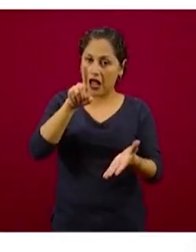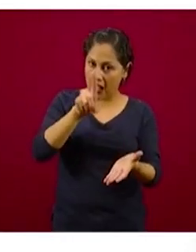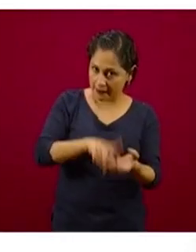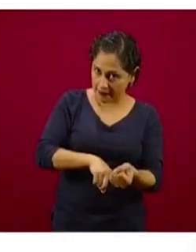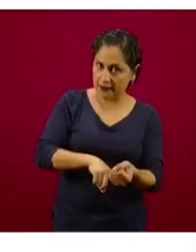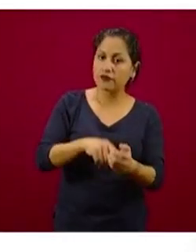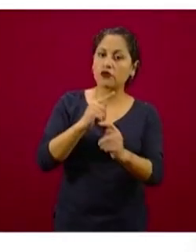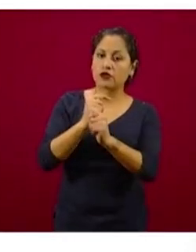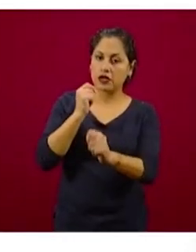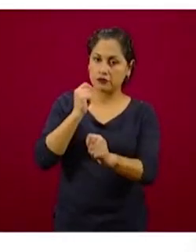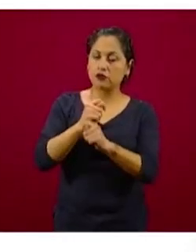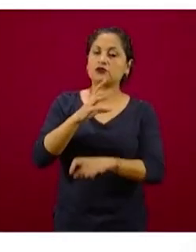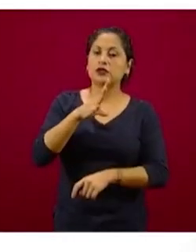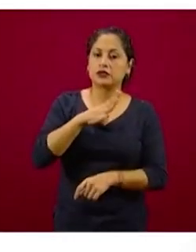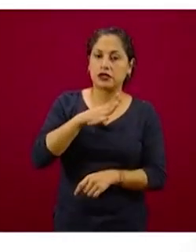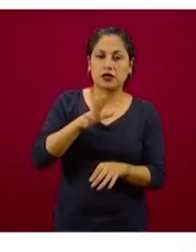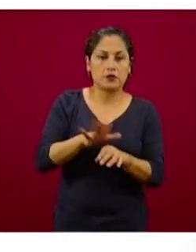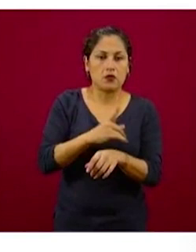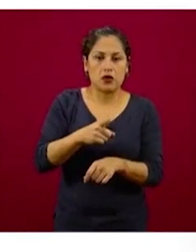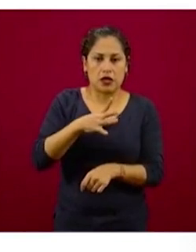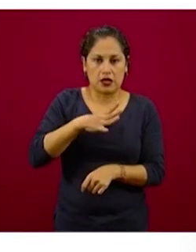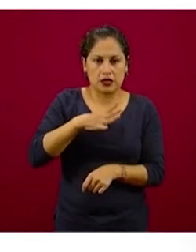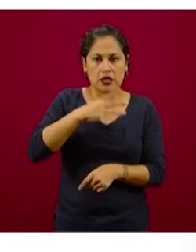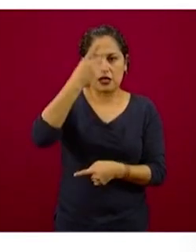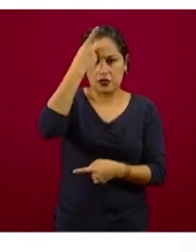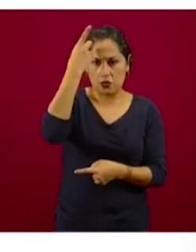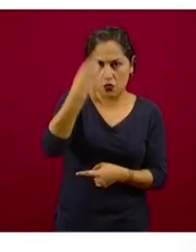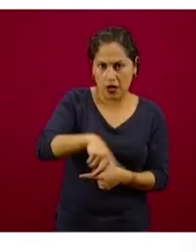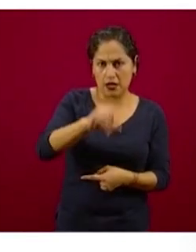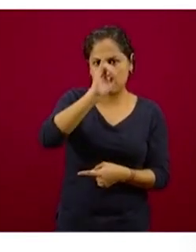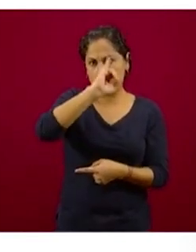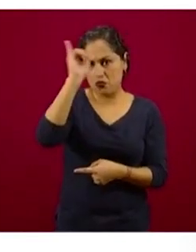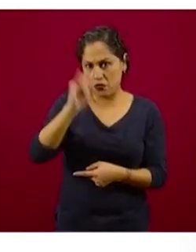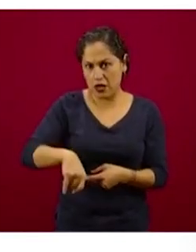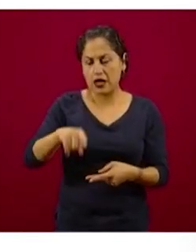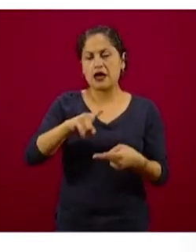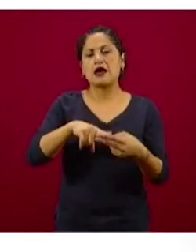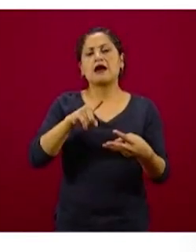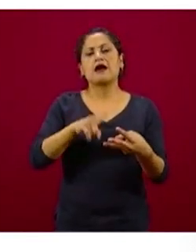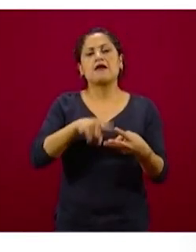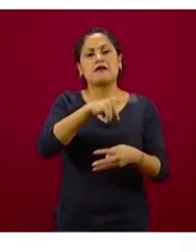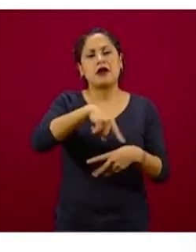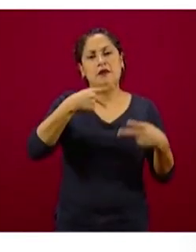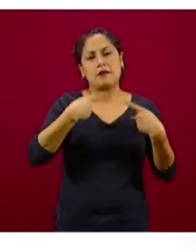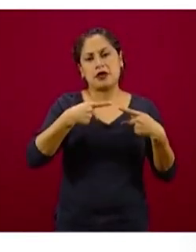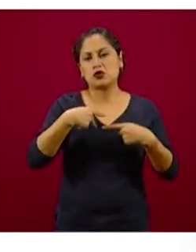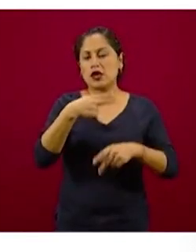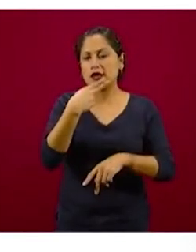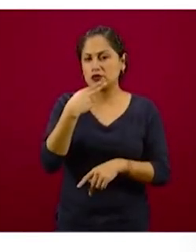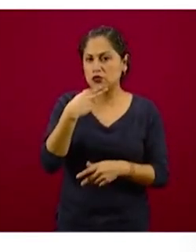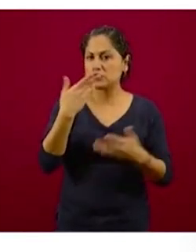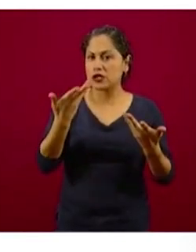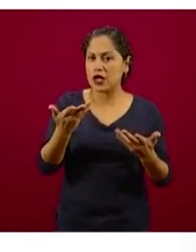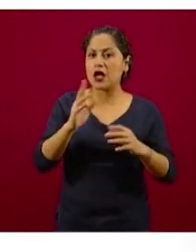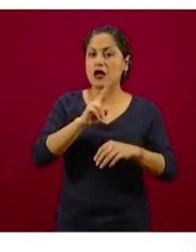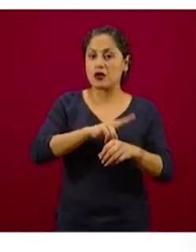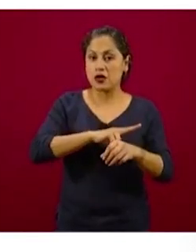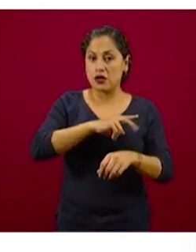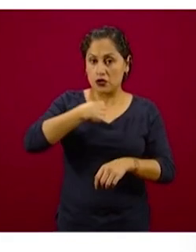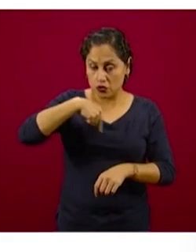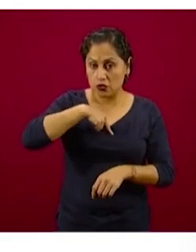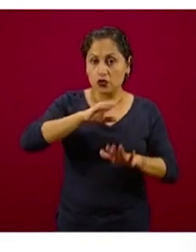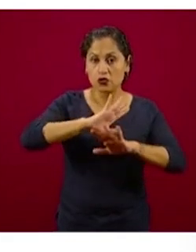patrones, tiene trabajadores y tiene usuarios. Entonces, ya estamos desarrollando todo el sistema de verificación